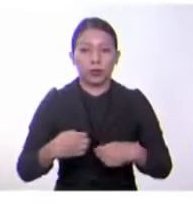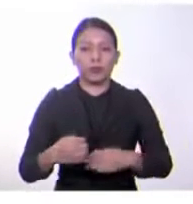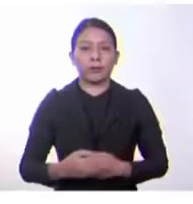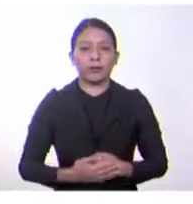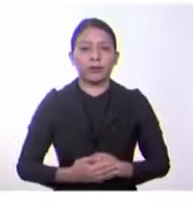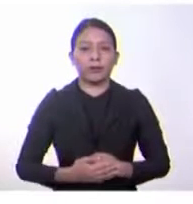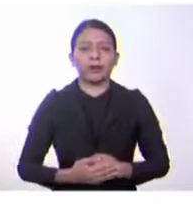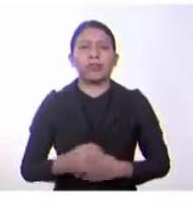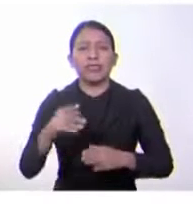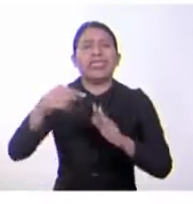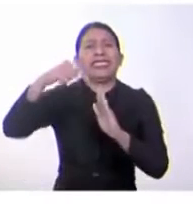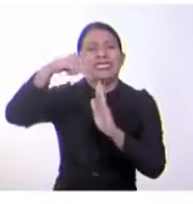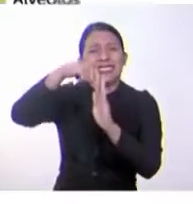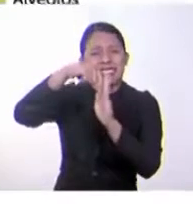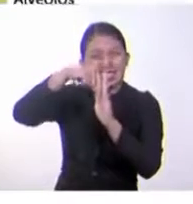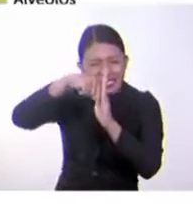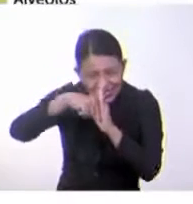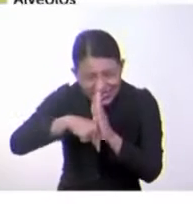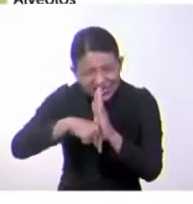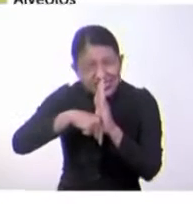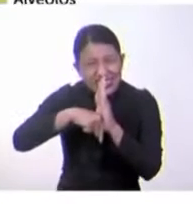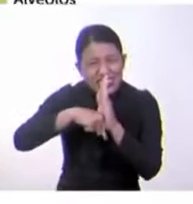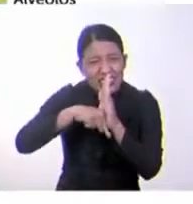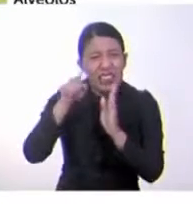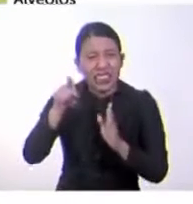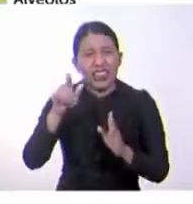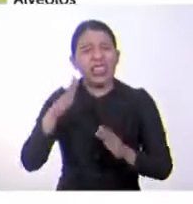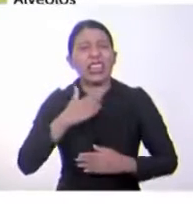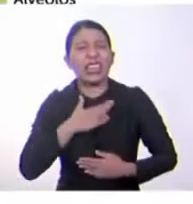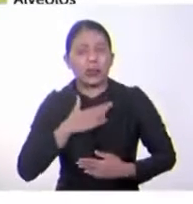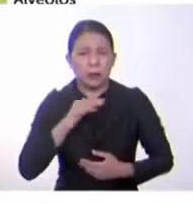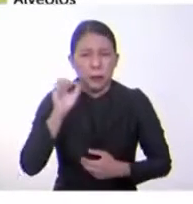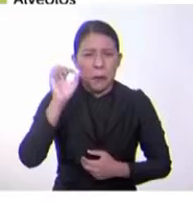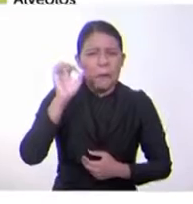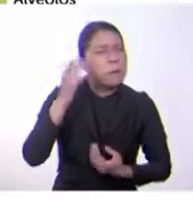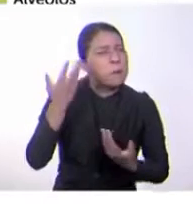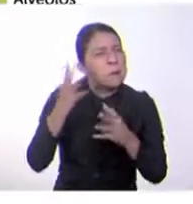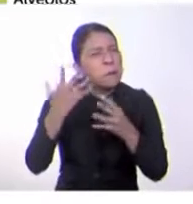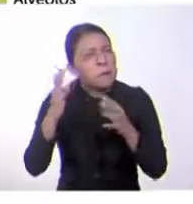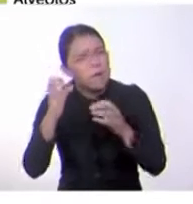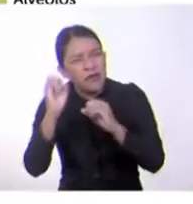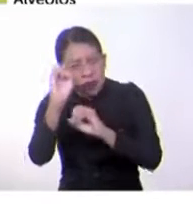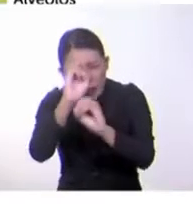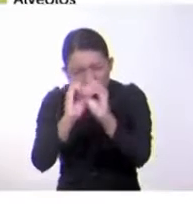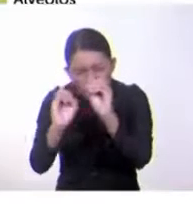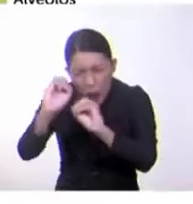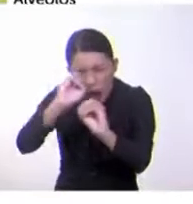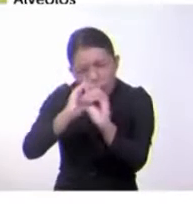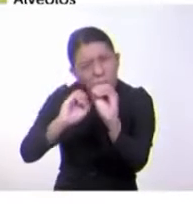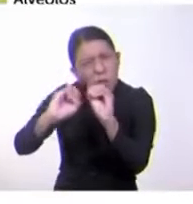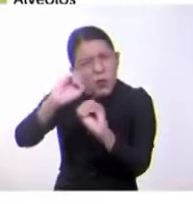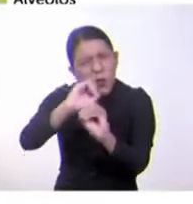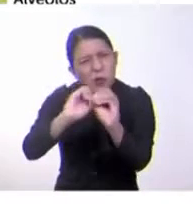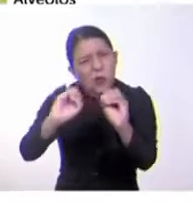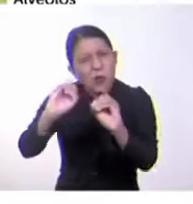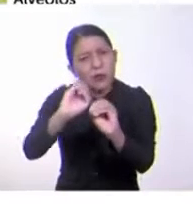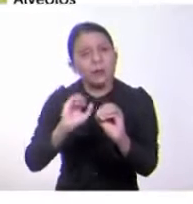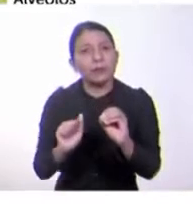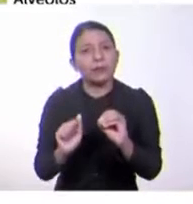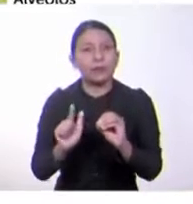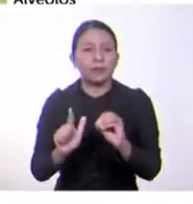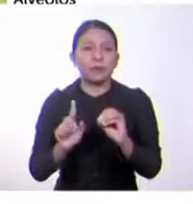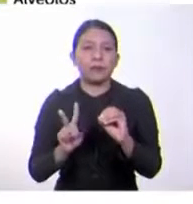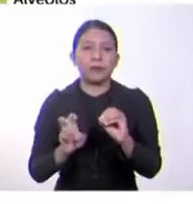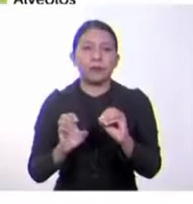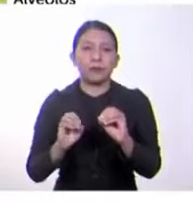Otra de las partes principales son los alveolos. Los alveolos son estructuras que